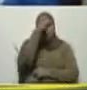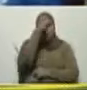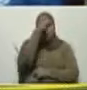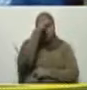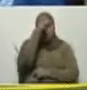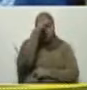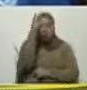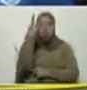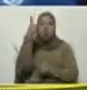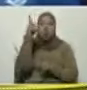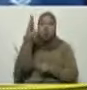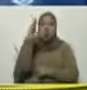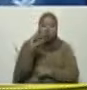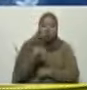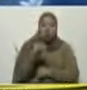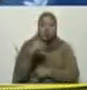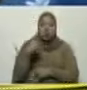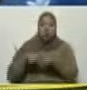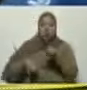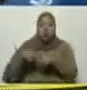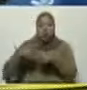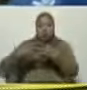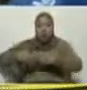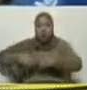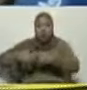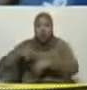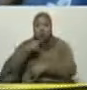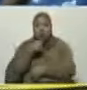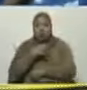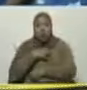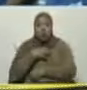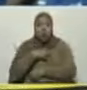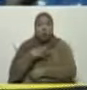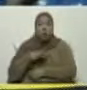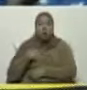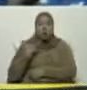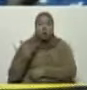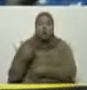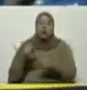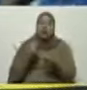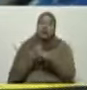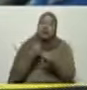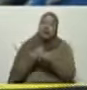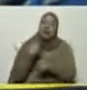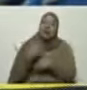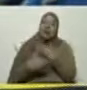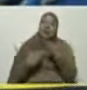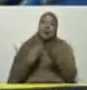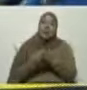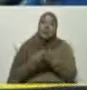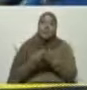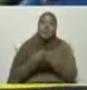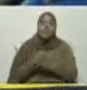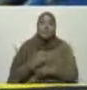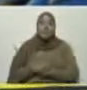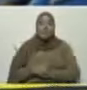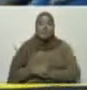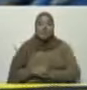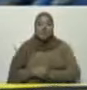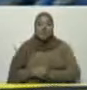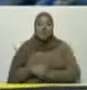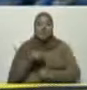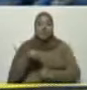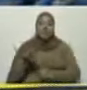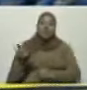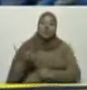solo nos sancionaban y no podíamos comprar repuesto verdad el daño el daño el daño sino que además recursos que